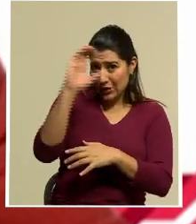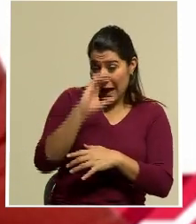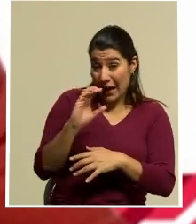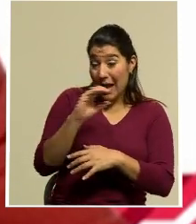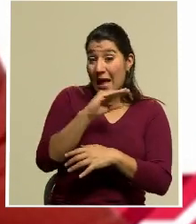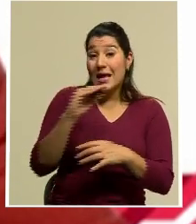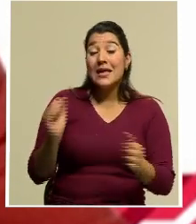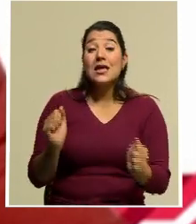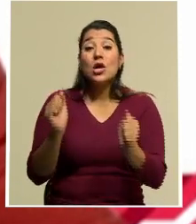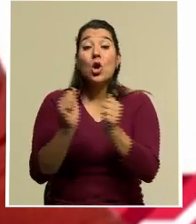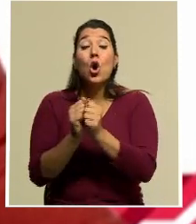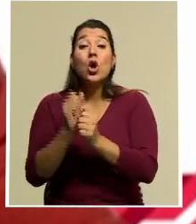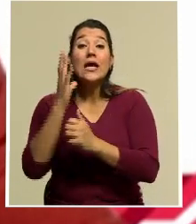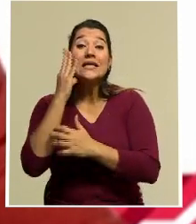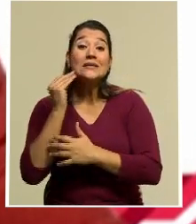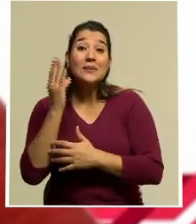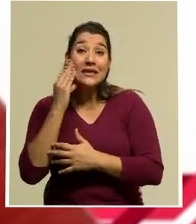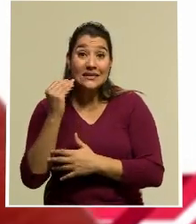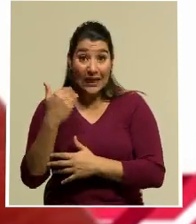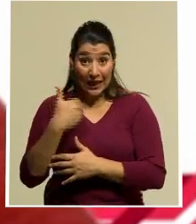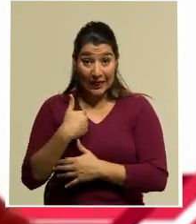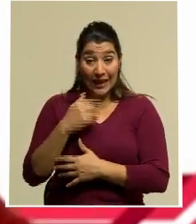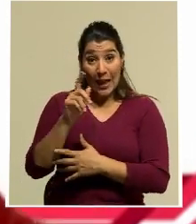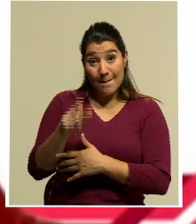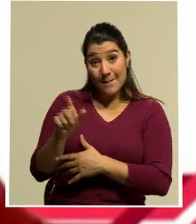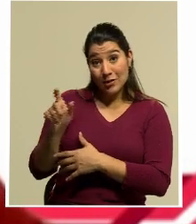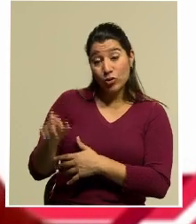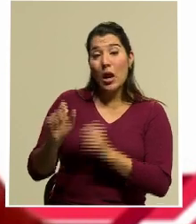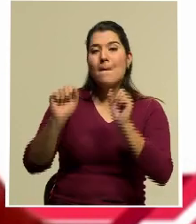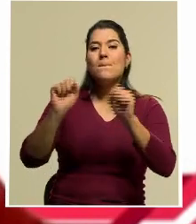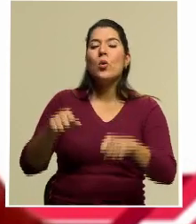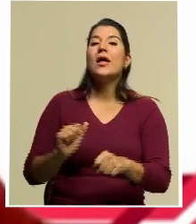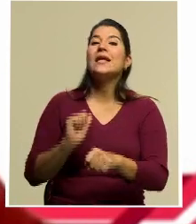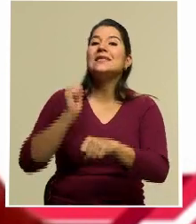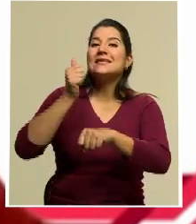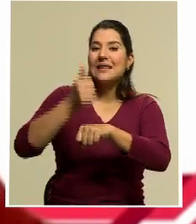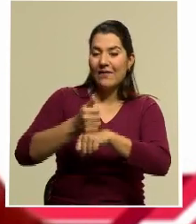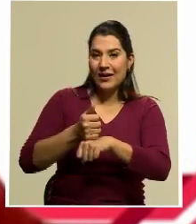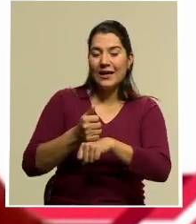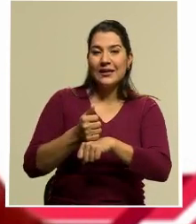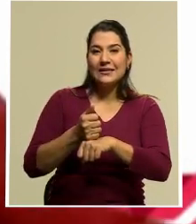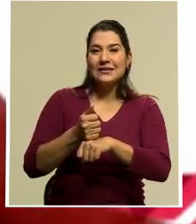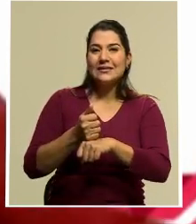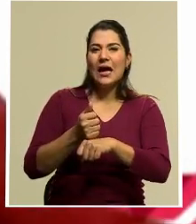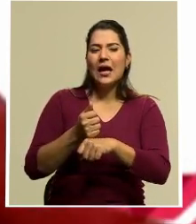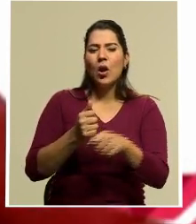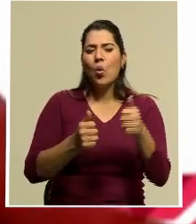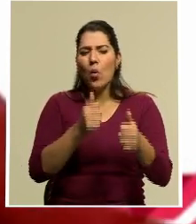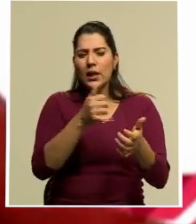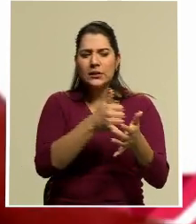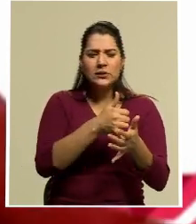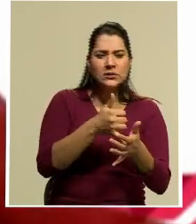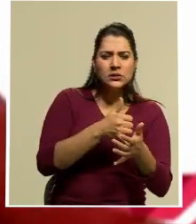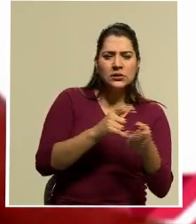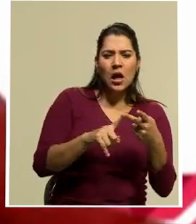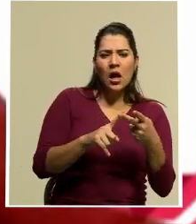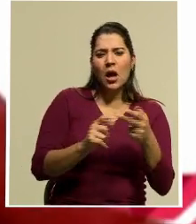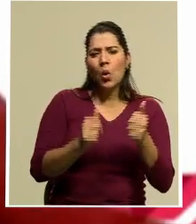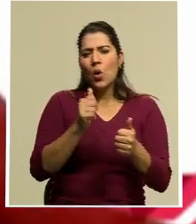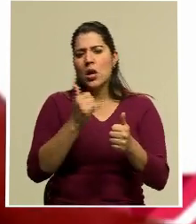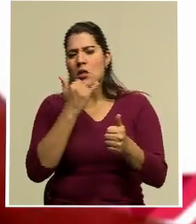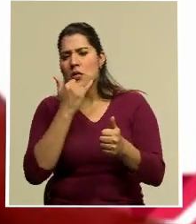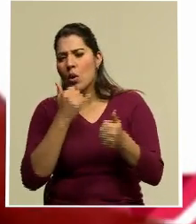experiencia también de los ciudadanos, establecer entonces debilidades, fortalezas y lograr entonces